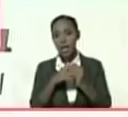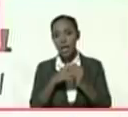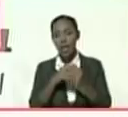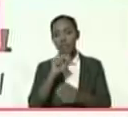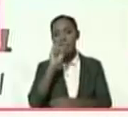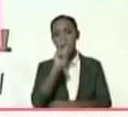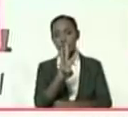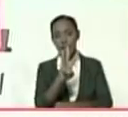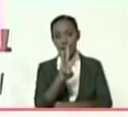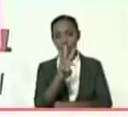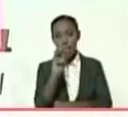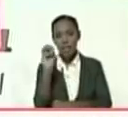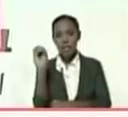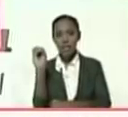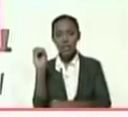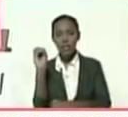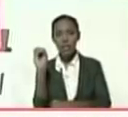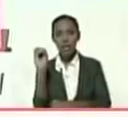48.300